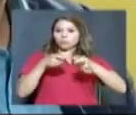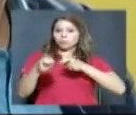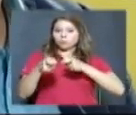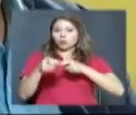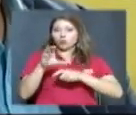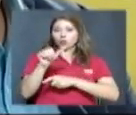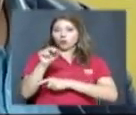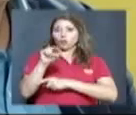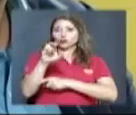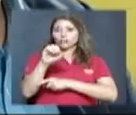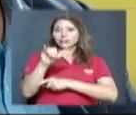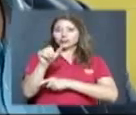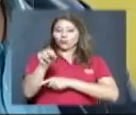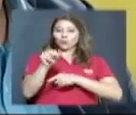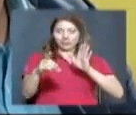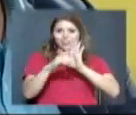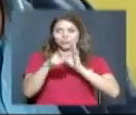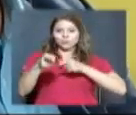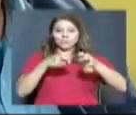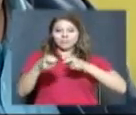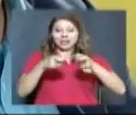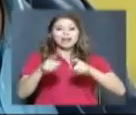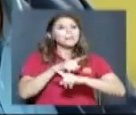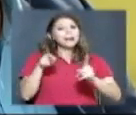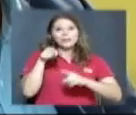La pregunta es si efectivamente existen